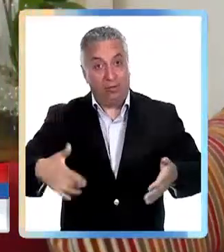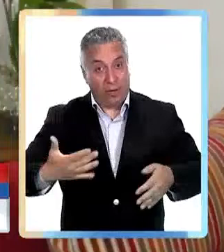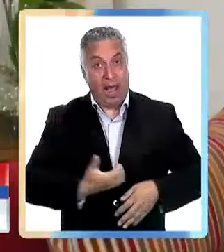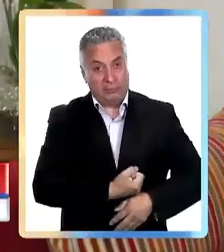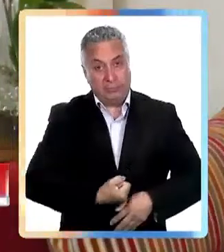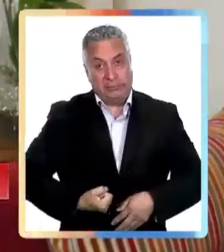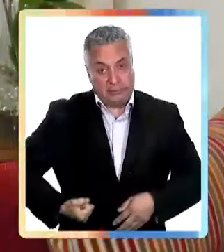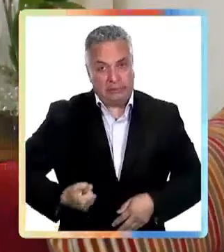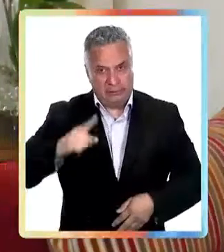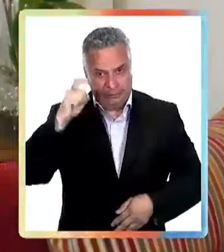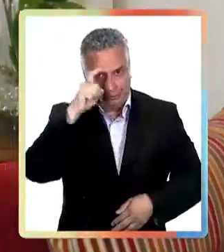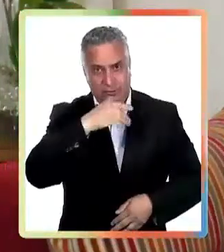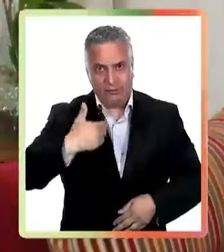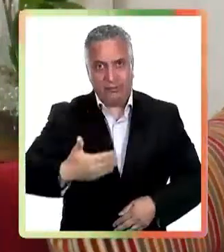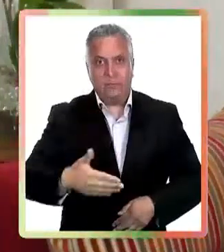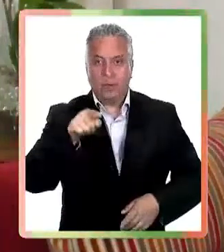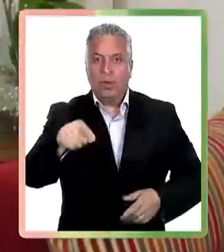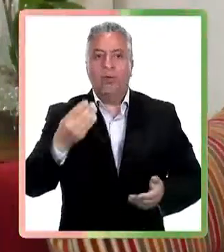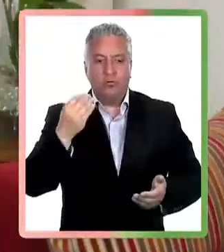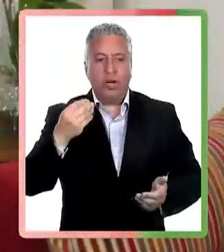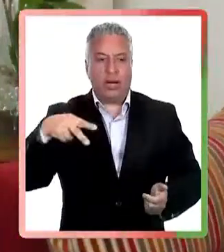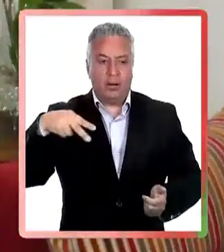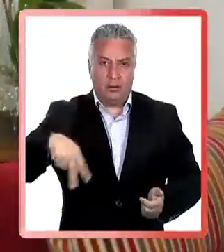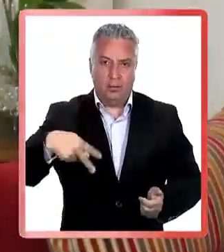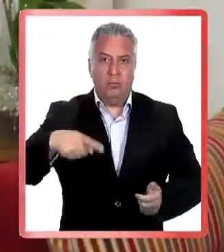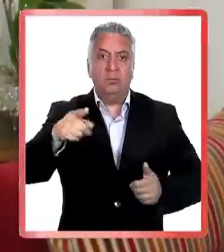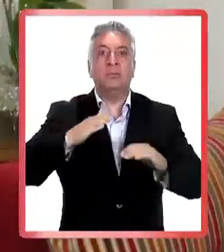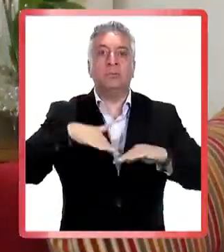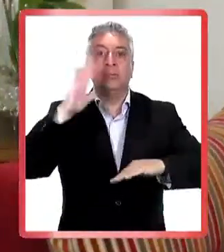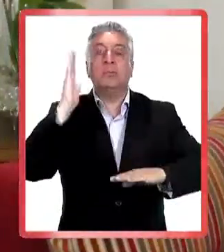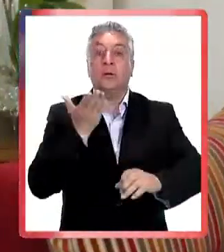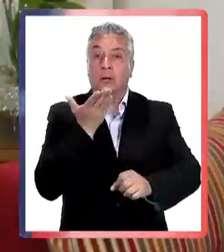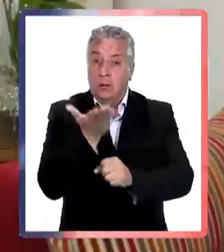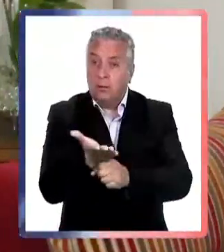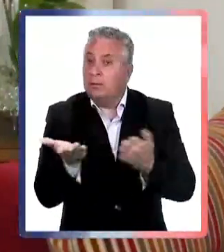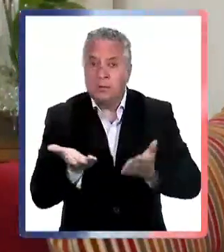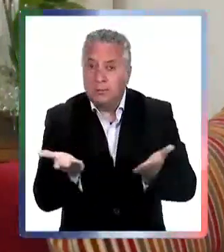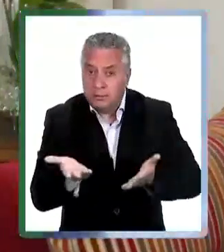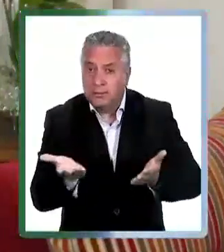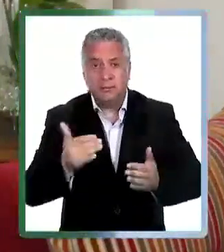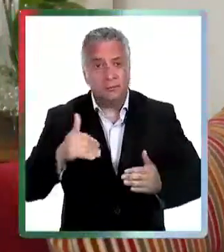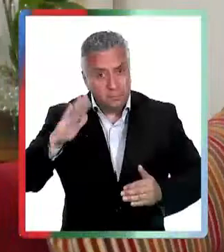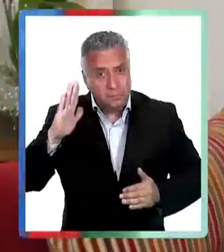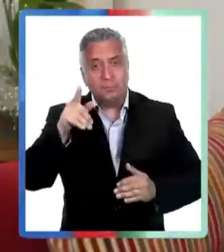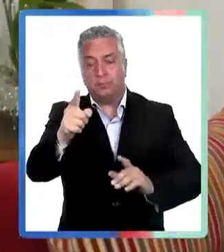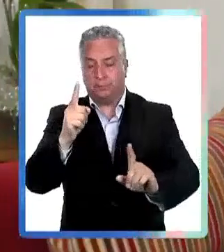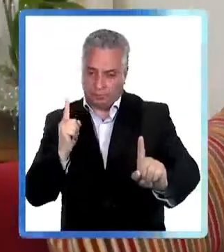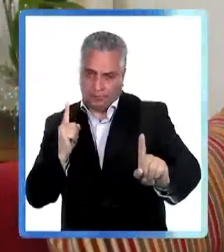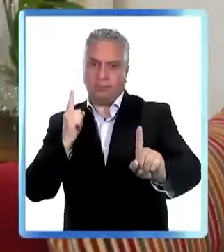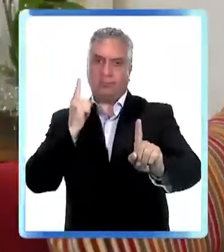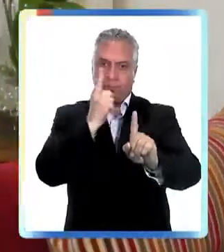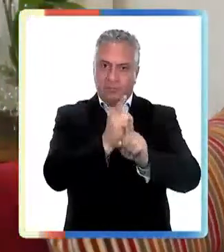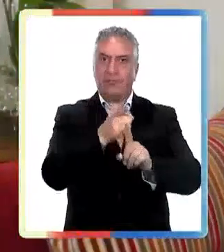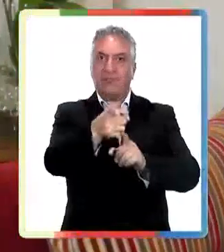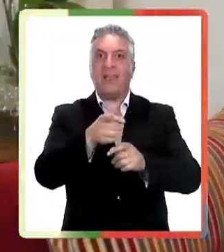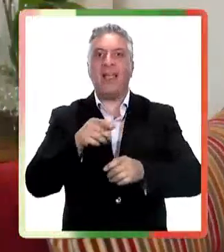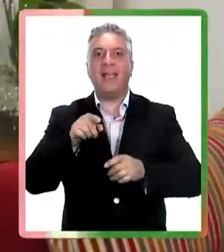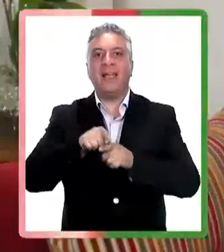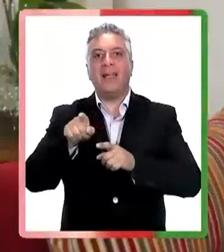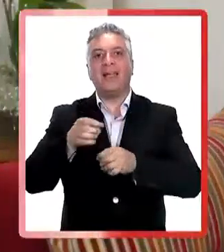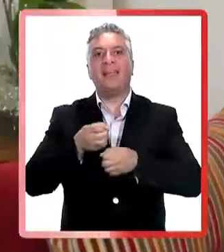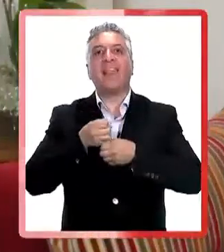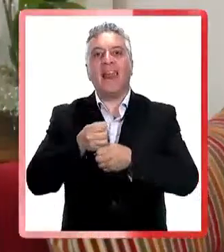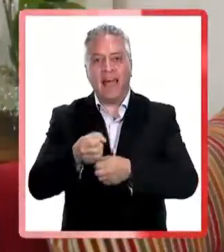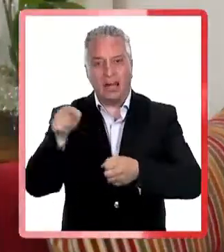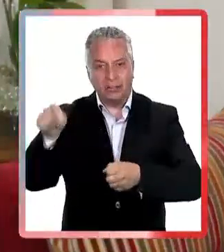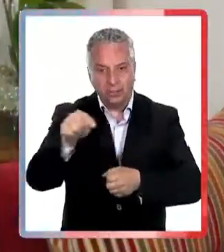vacas flacas, son buenas noticias y lo que más les pedimos es que se acerquen a las